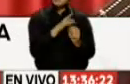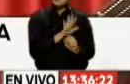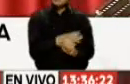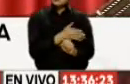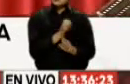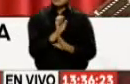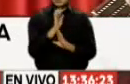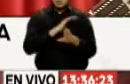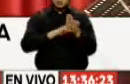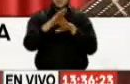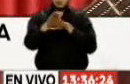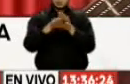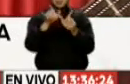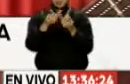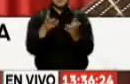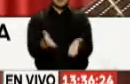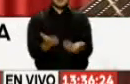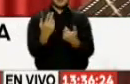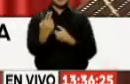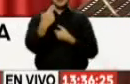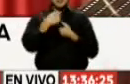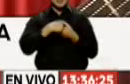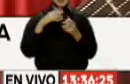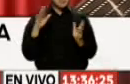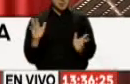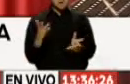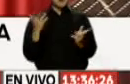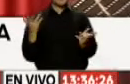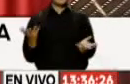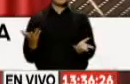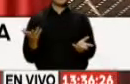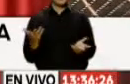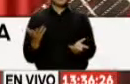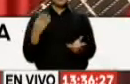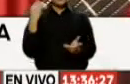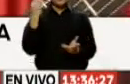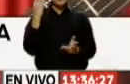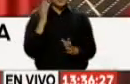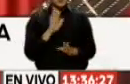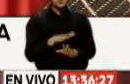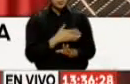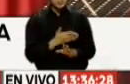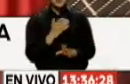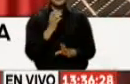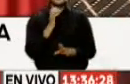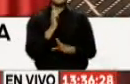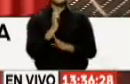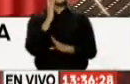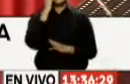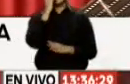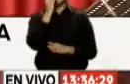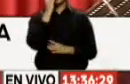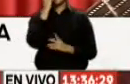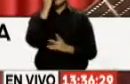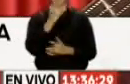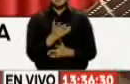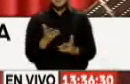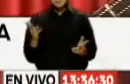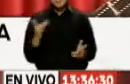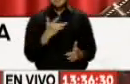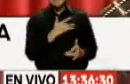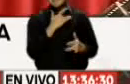y los invito a que participen y se motiven, porque el pasillo es algo, es bonito,